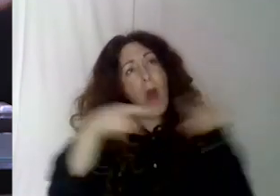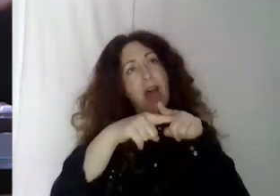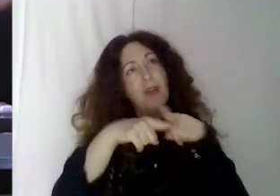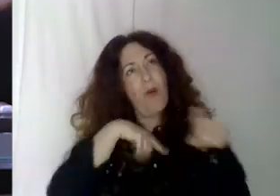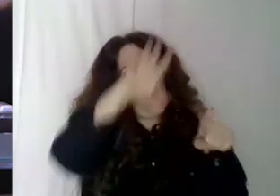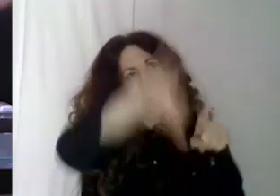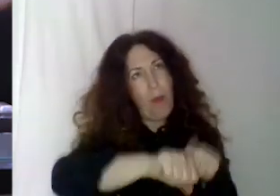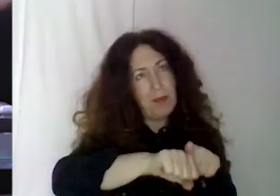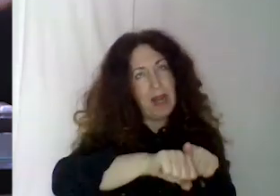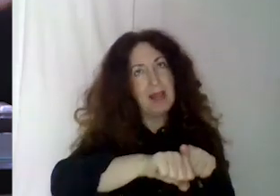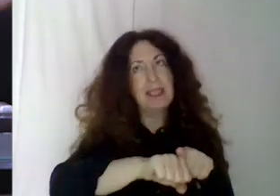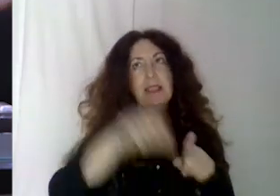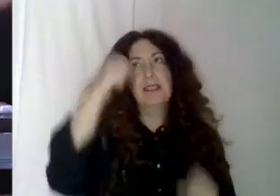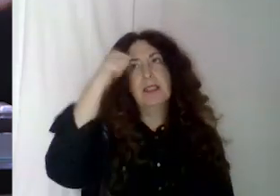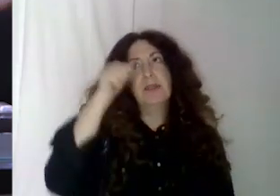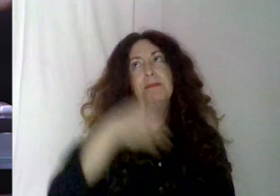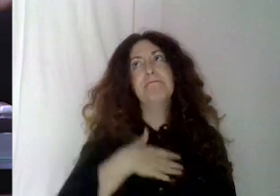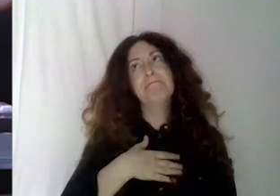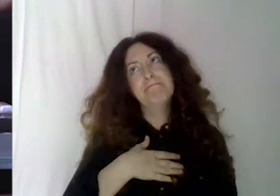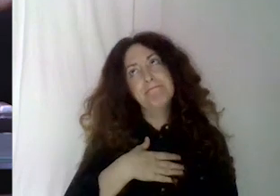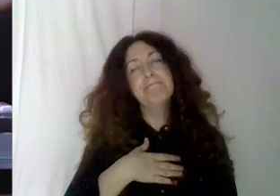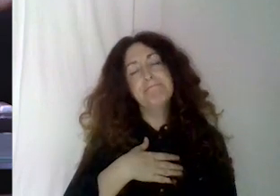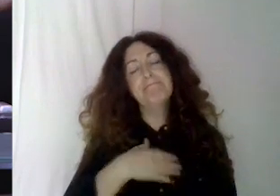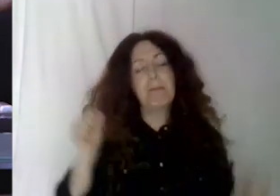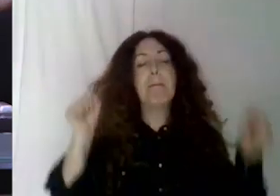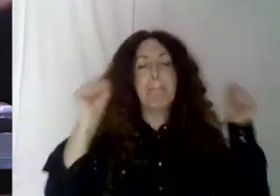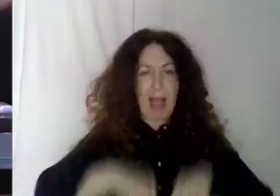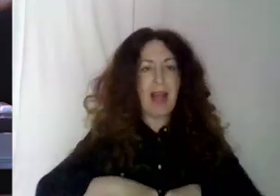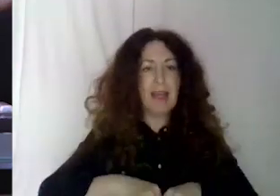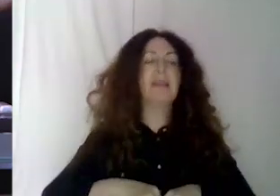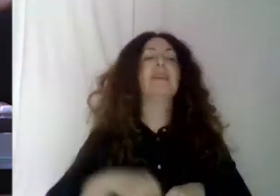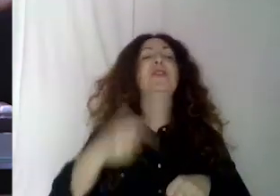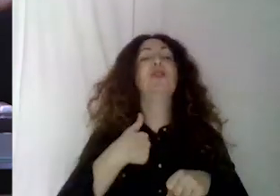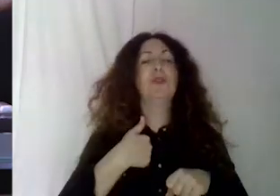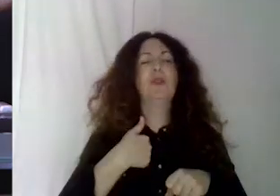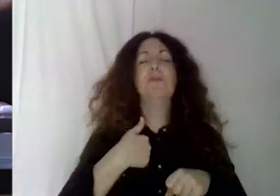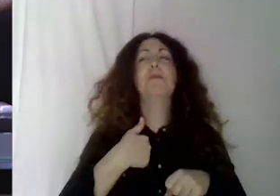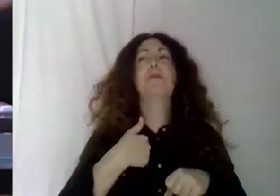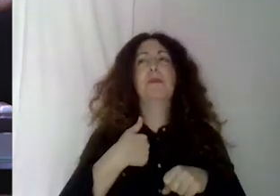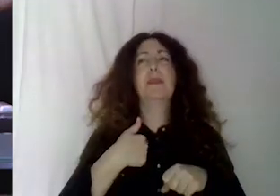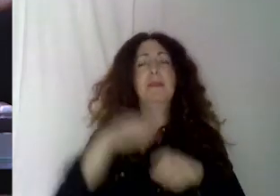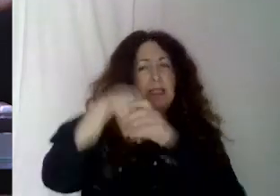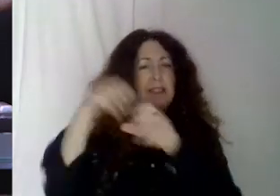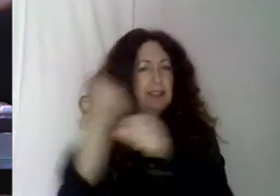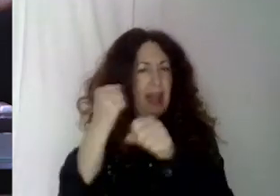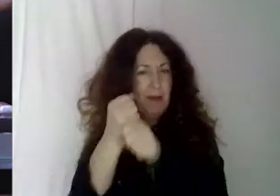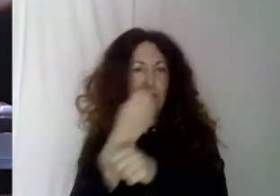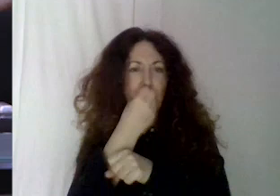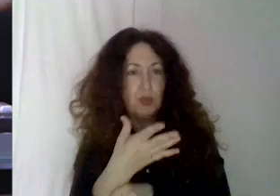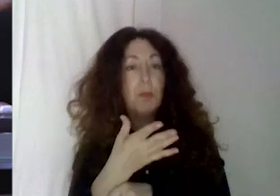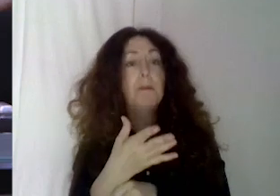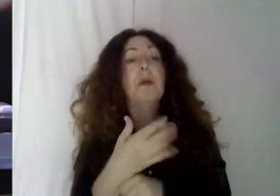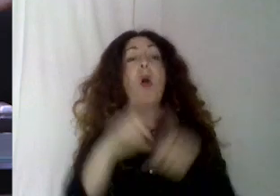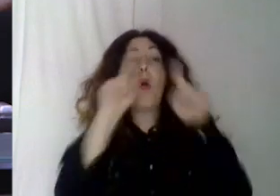está en la segunda planta, la primera planta es la biblioteca, la segunda planta es la pinacoteca, subes